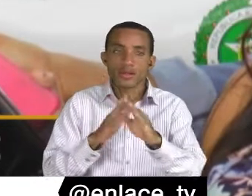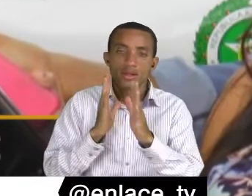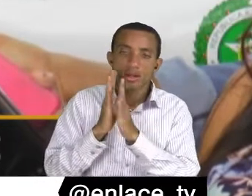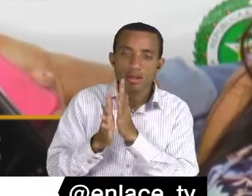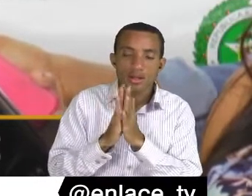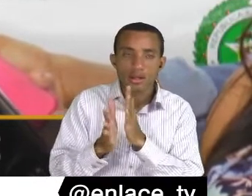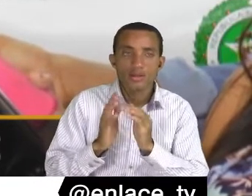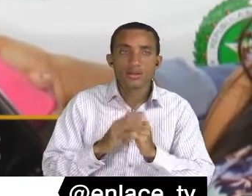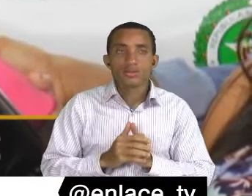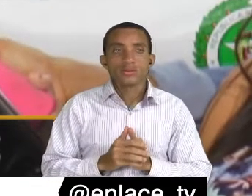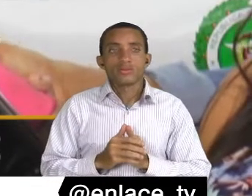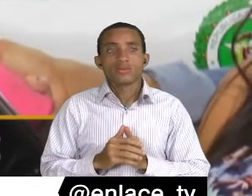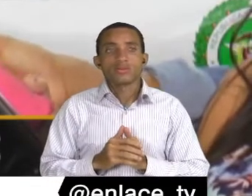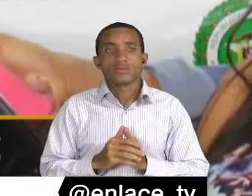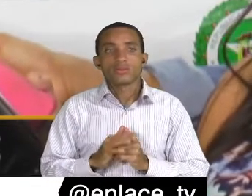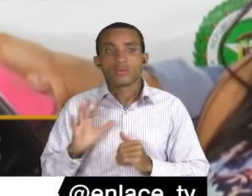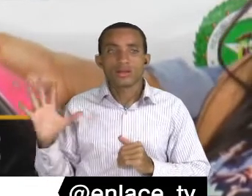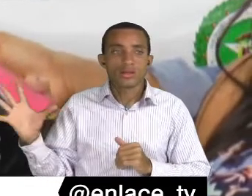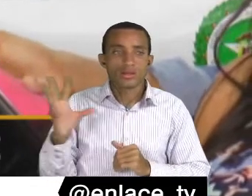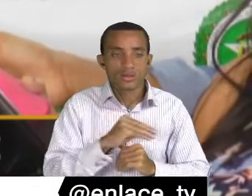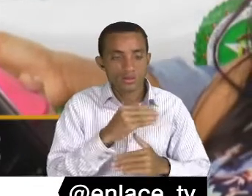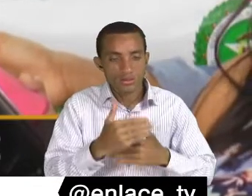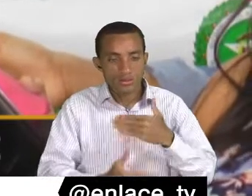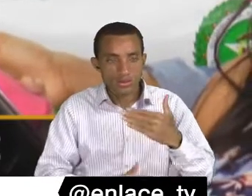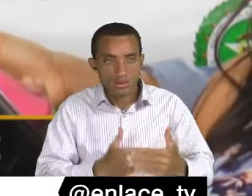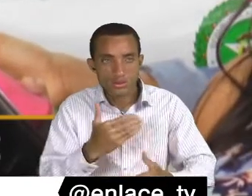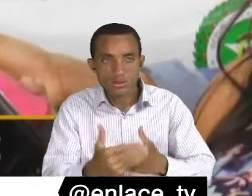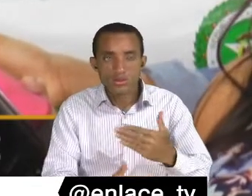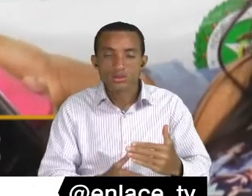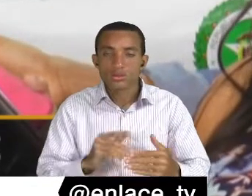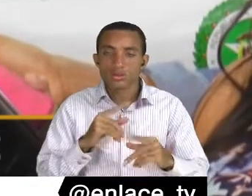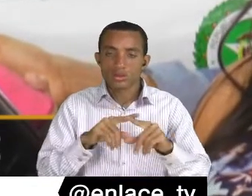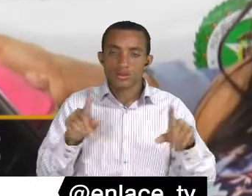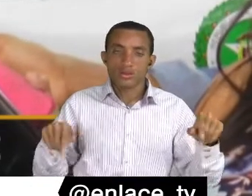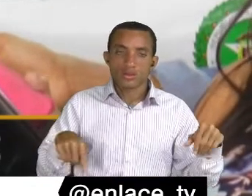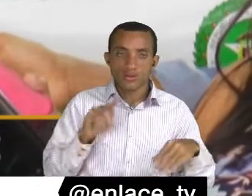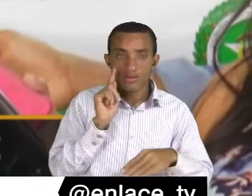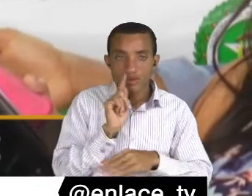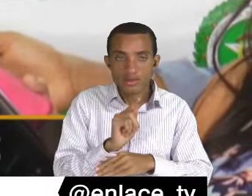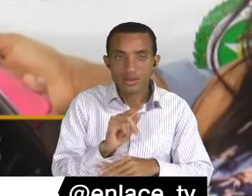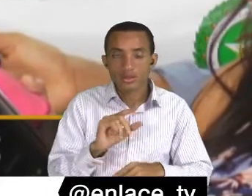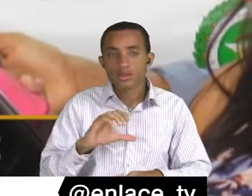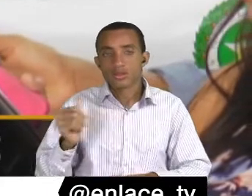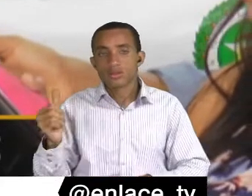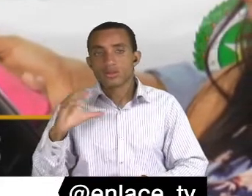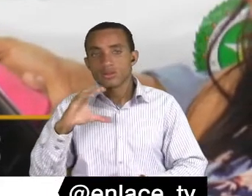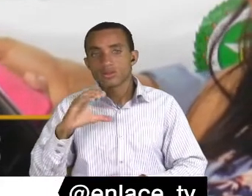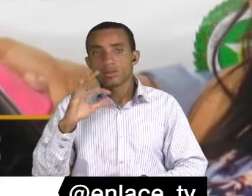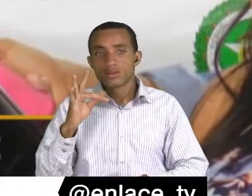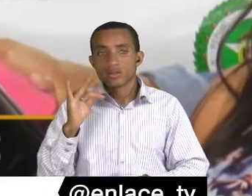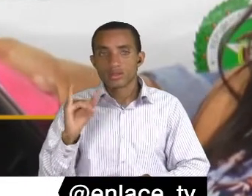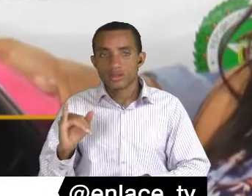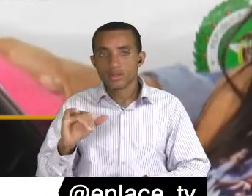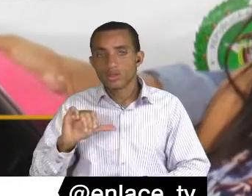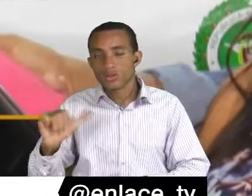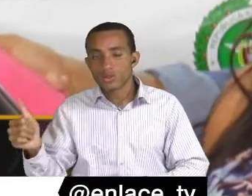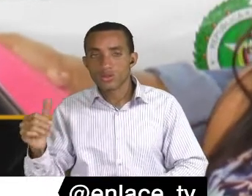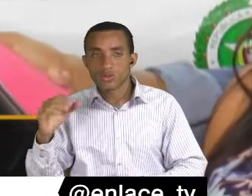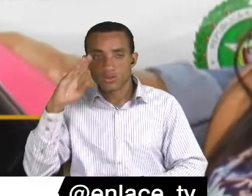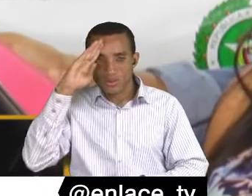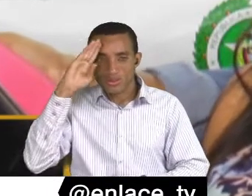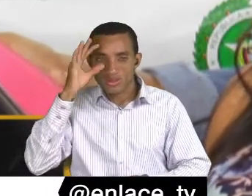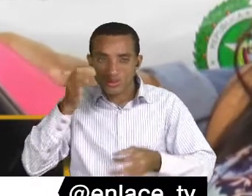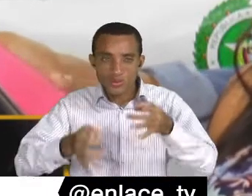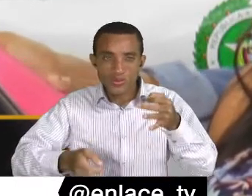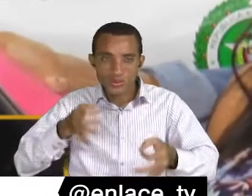valiosa para todo proceso judicial que esté llevando tanto la Fiscalía General de la Nación, CTI o Policía Judicial. Es una prueba muy